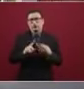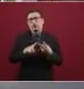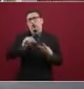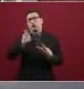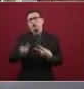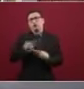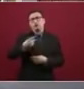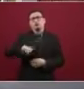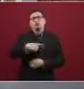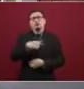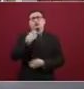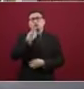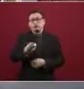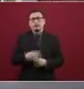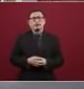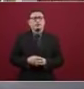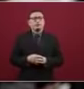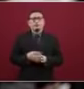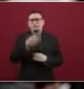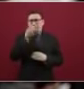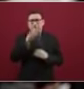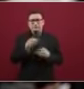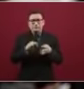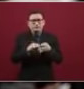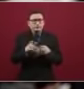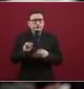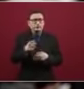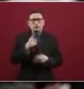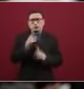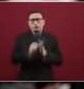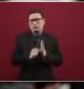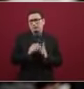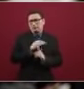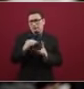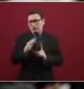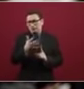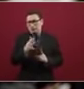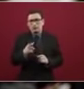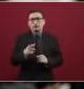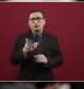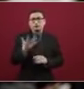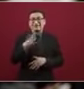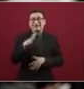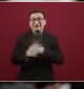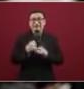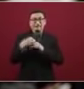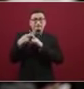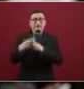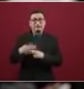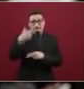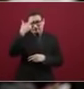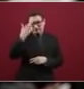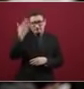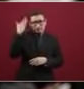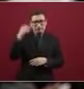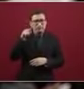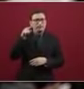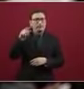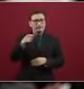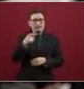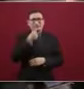nosotros. Falta poco menos de mes y medio, o quizás poco más de mes y medio, para que se cumplan 10 años de la tragedia en la guardería ABC.